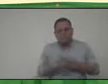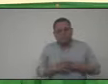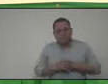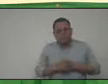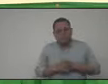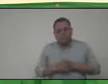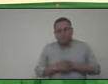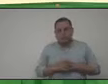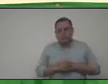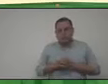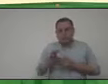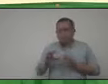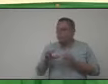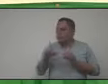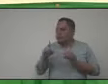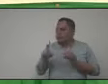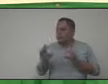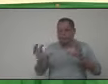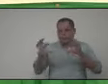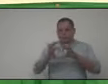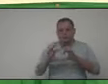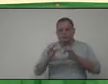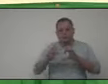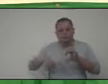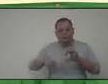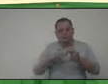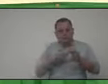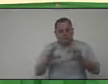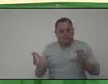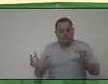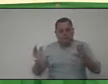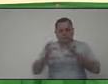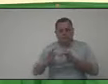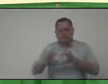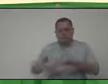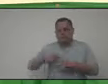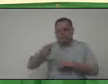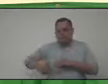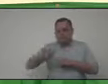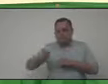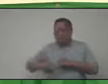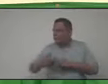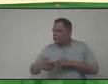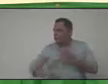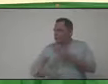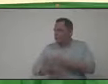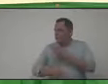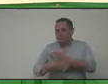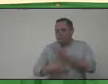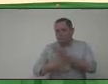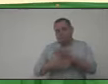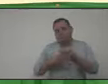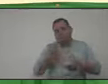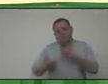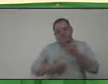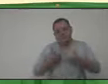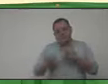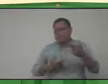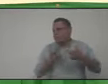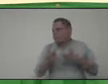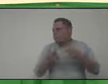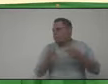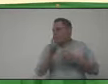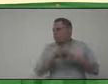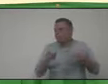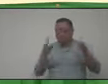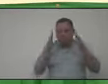está pagando oportuno, Capresoca es la de nosotros, Capresoca es la EPS que está poniendo aquí la cara, y seguiremos aquí porque existimos para la